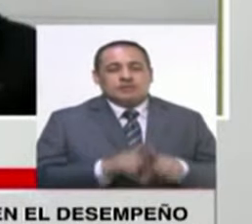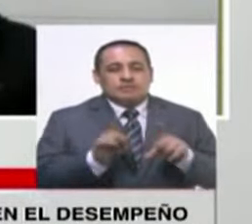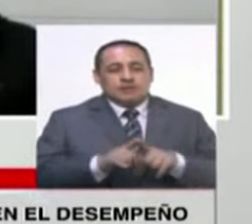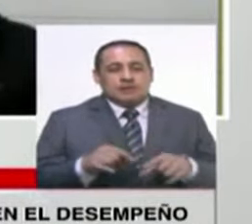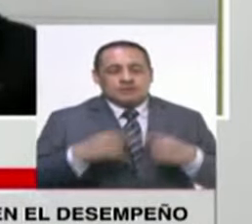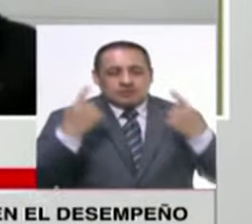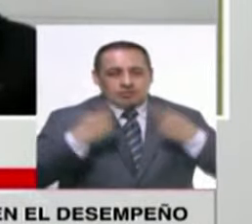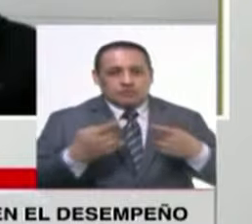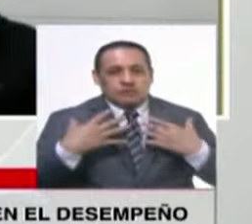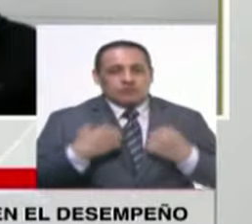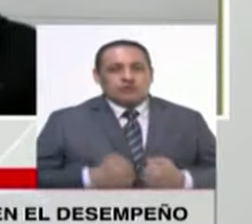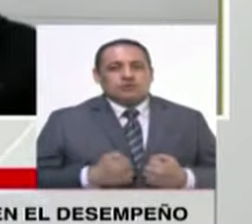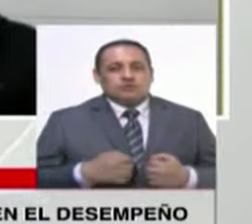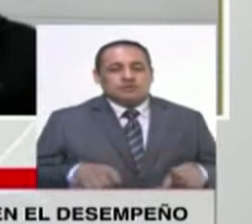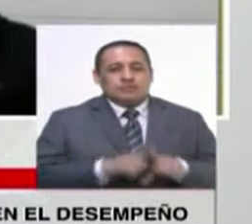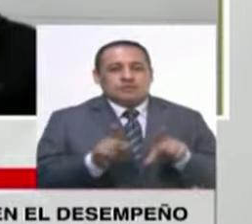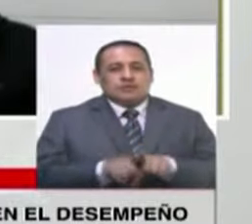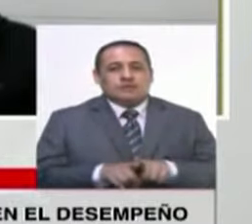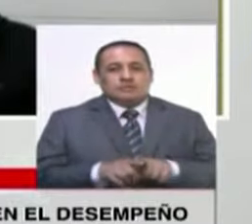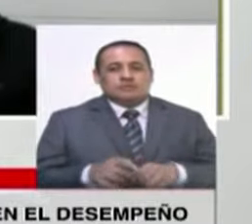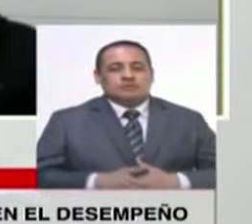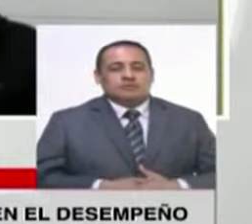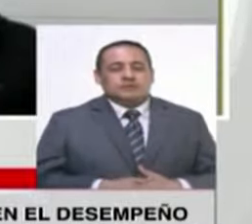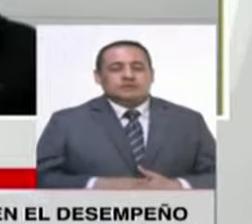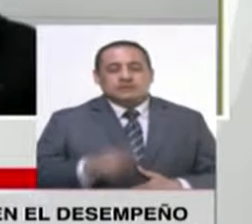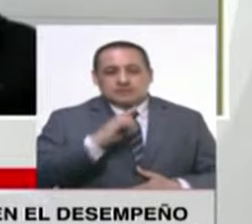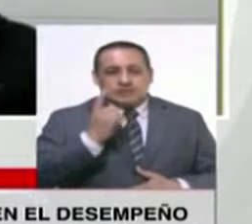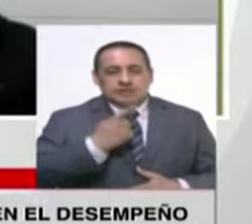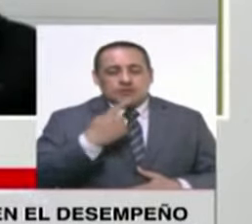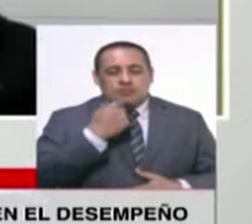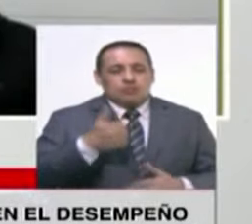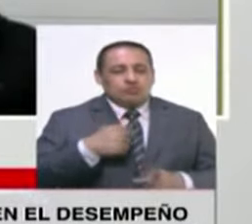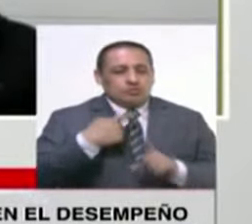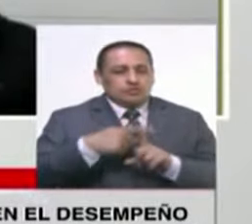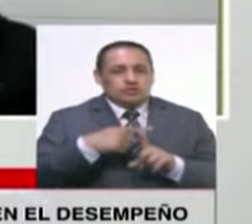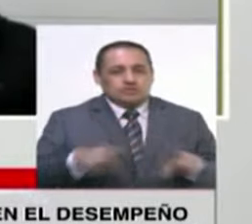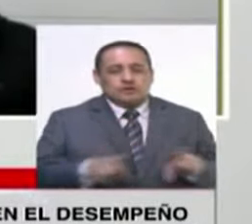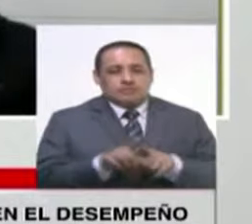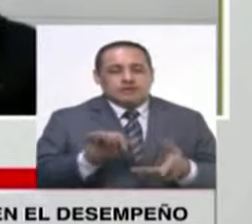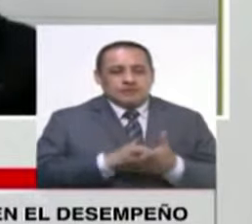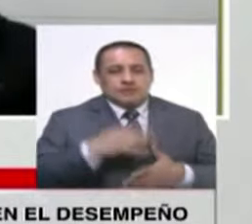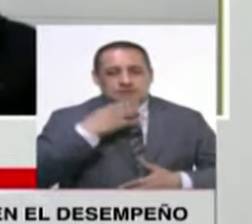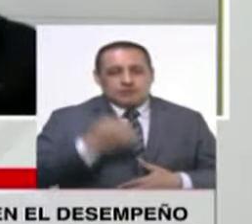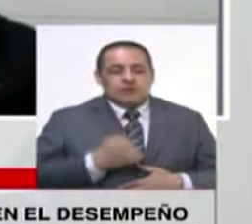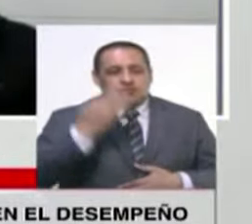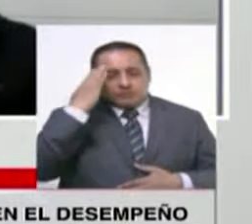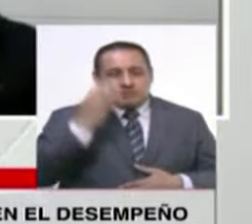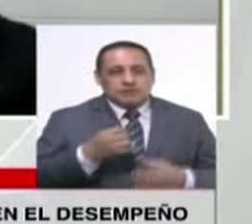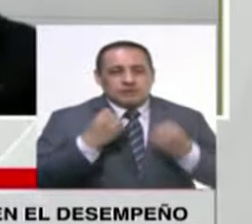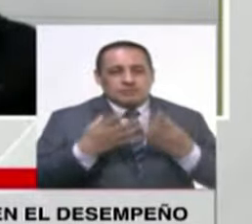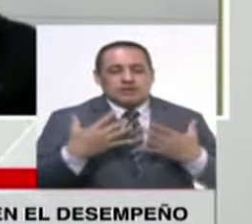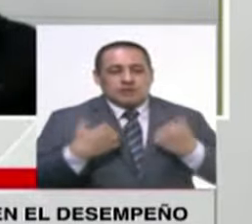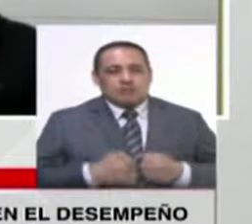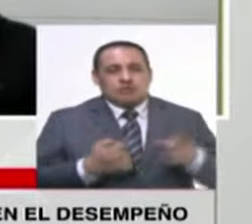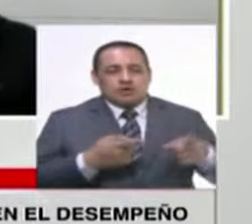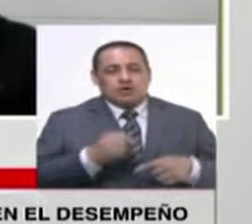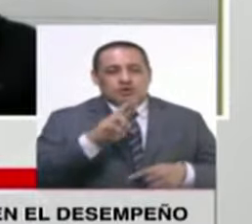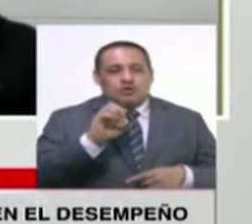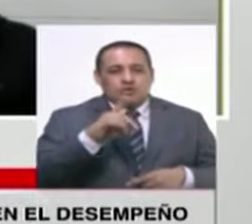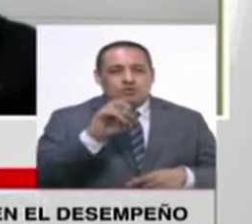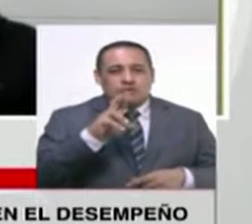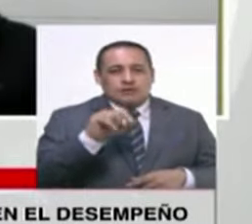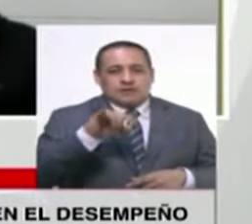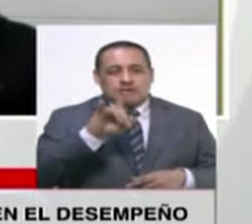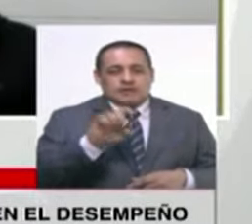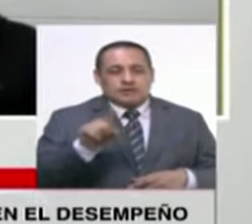mi condición de abogado también, sería muy positivo, y creo que eso obviamente lo conoce muy bien el doctor Rodríguez, quien además